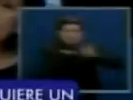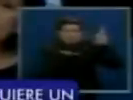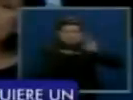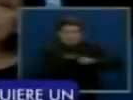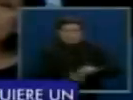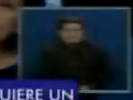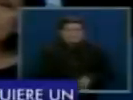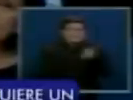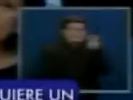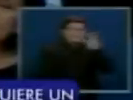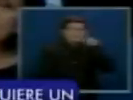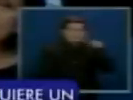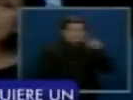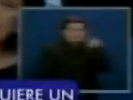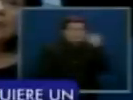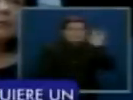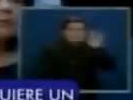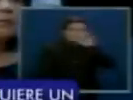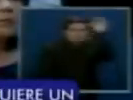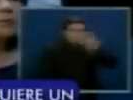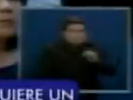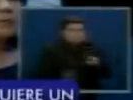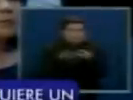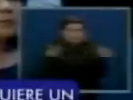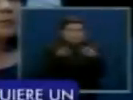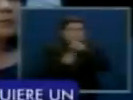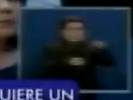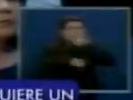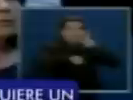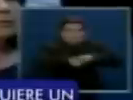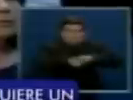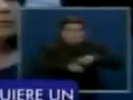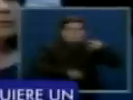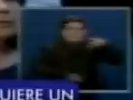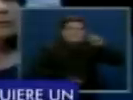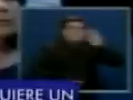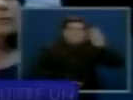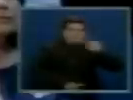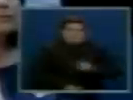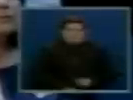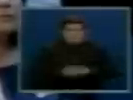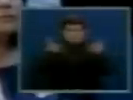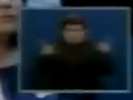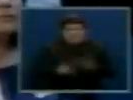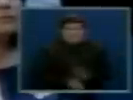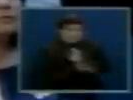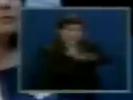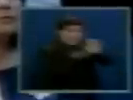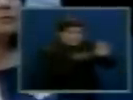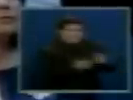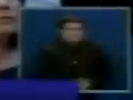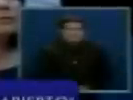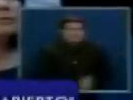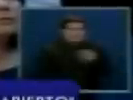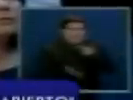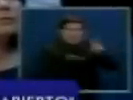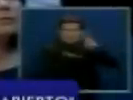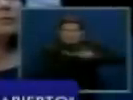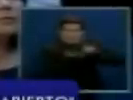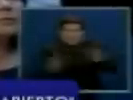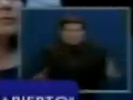el 13.18% de la producción nacional, el PIB. Pero la evasión y la elusión tributaria